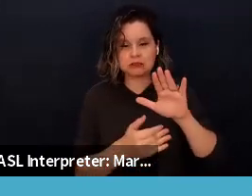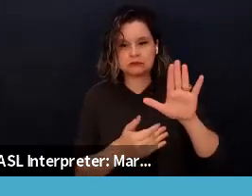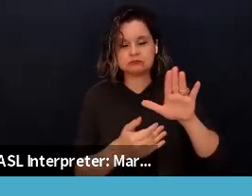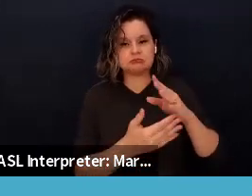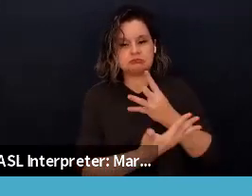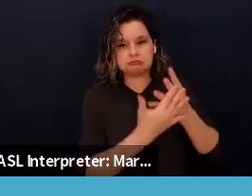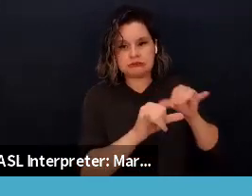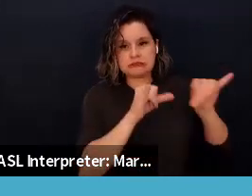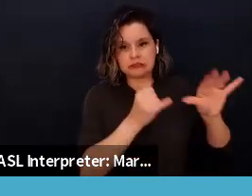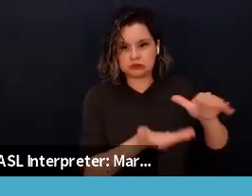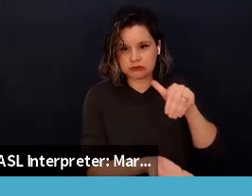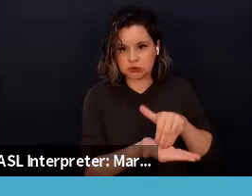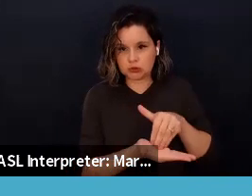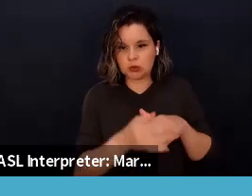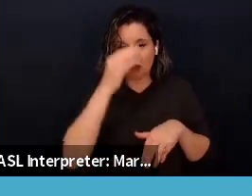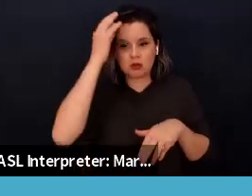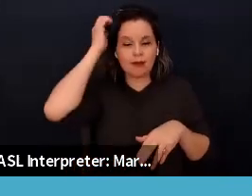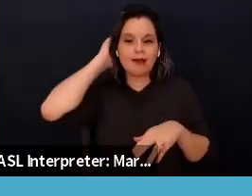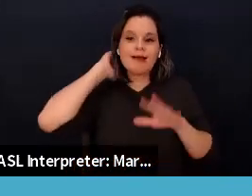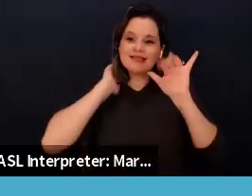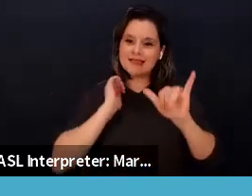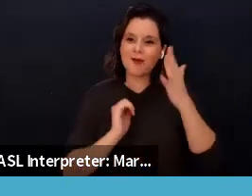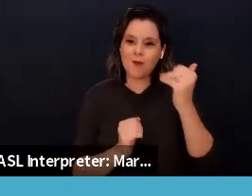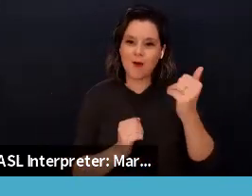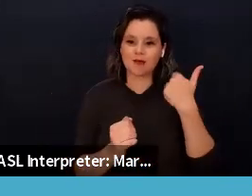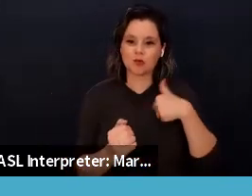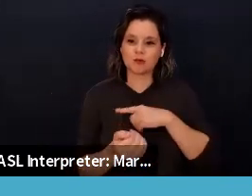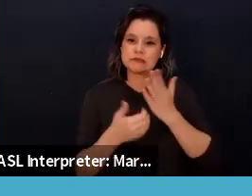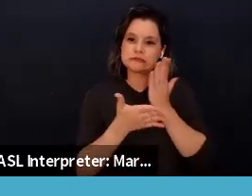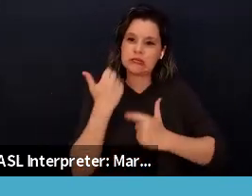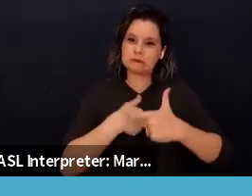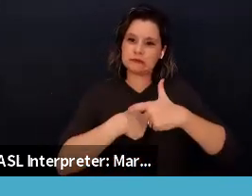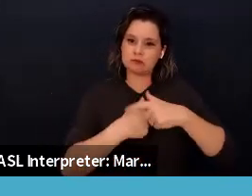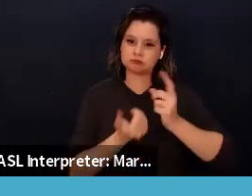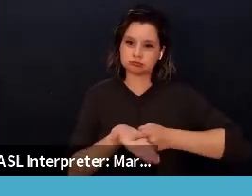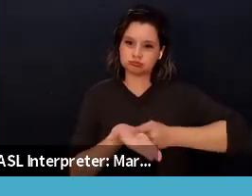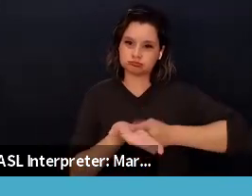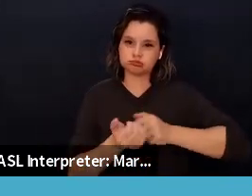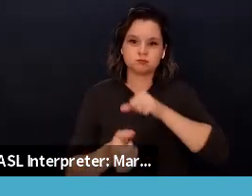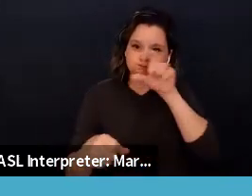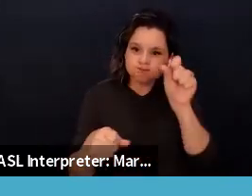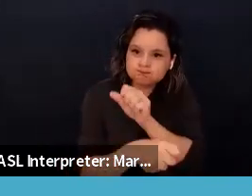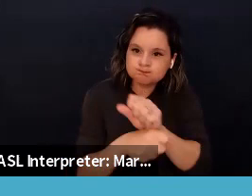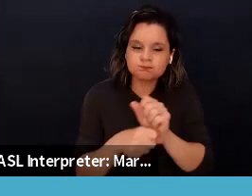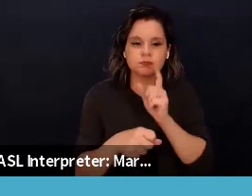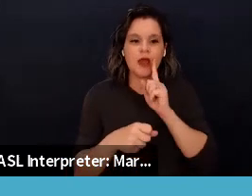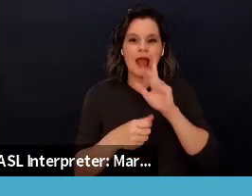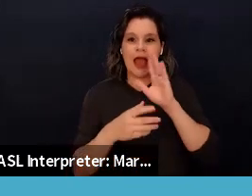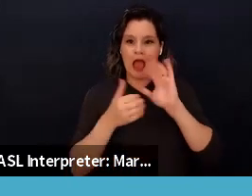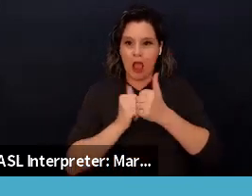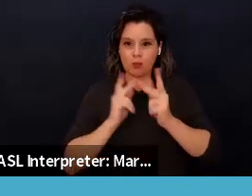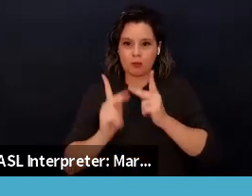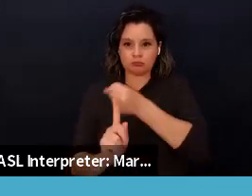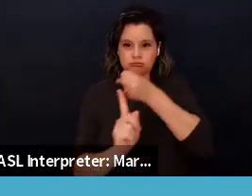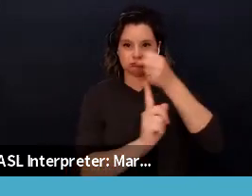de detención. Por eso vamos a pasar un tiempo hablando de la realidad, cómo las personas llegan a estos centros